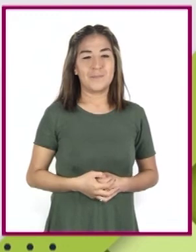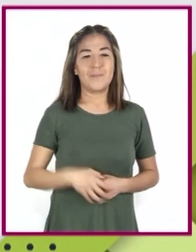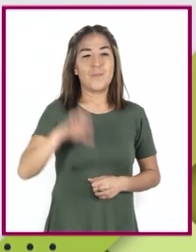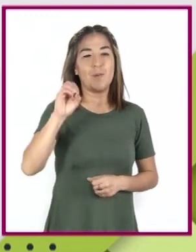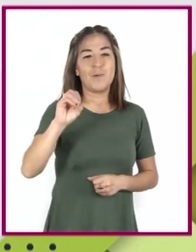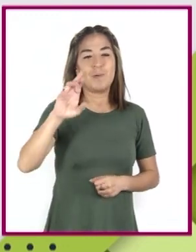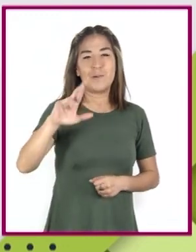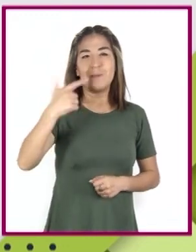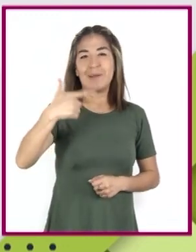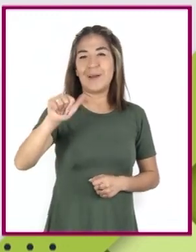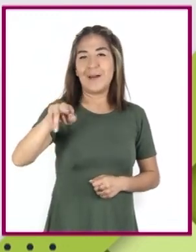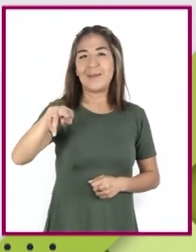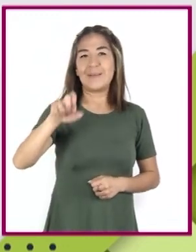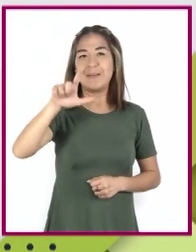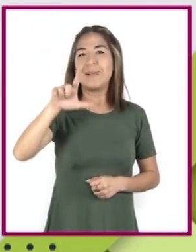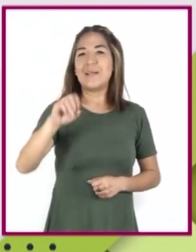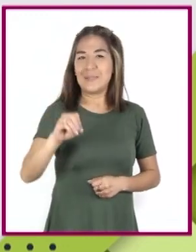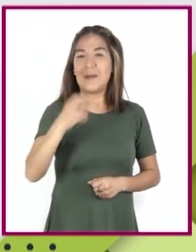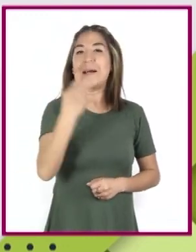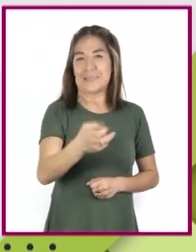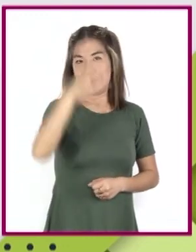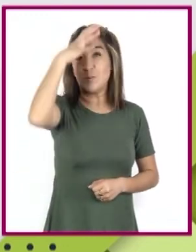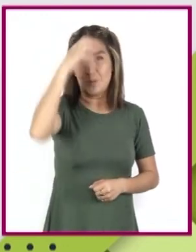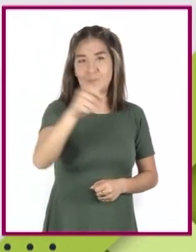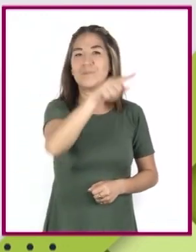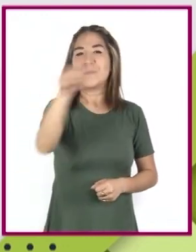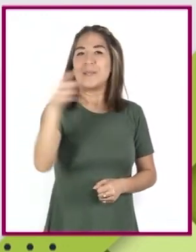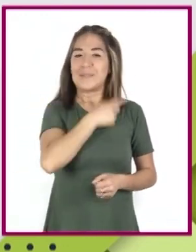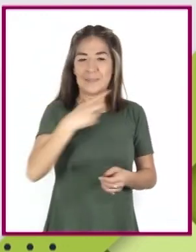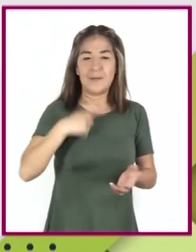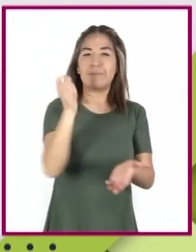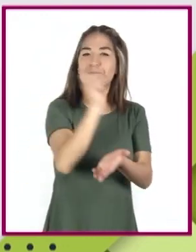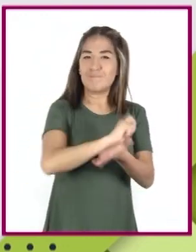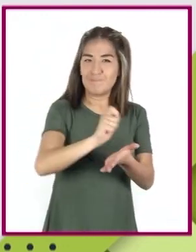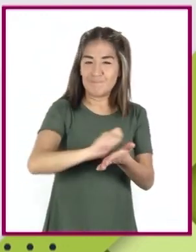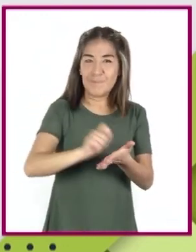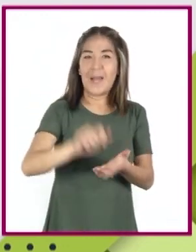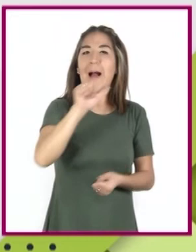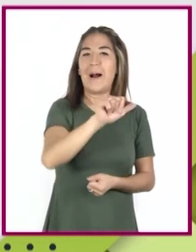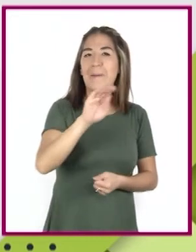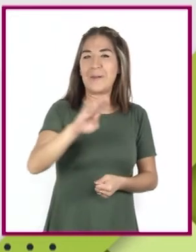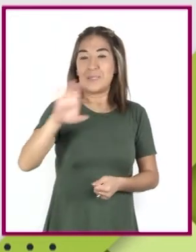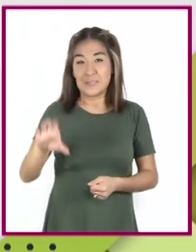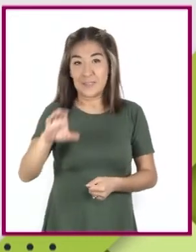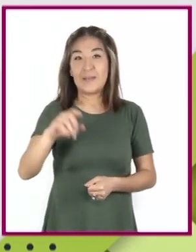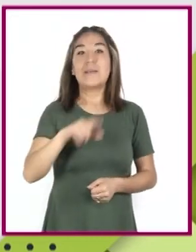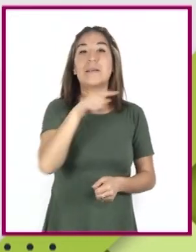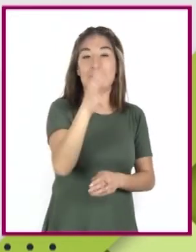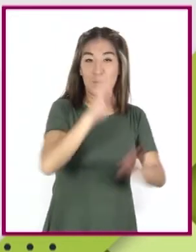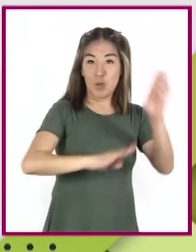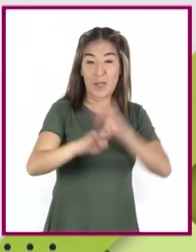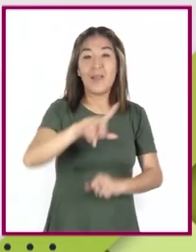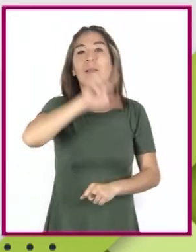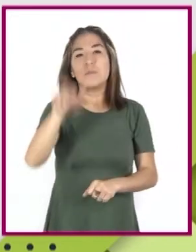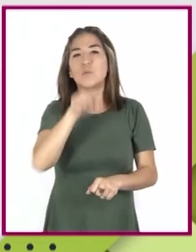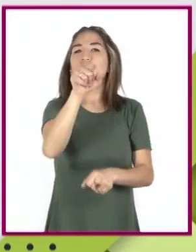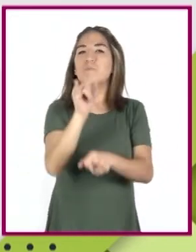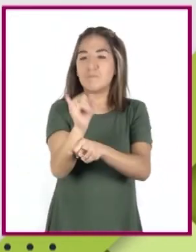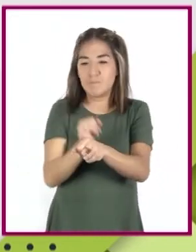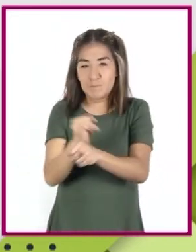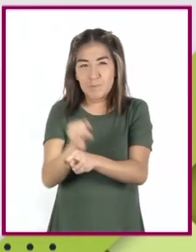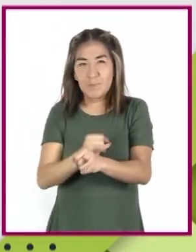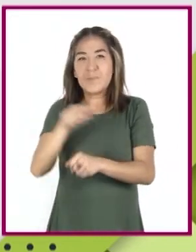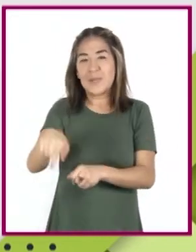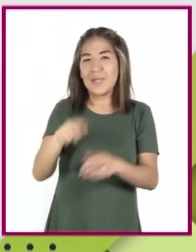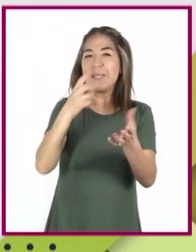Organelo. Muy bien. Les invitamos a anexarlo a su abecedario biológico y así seguir incrementando su